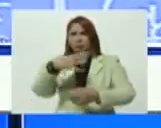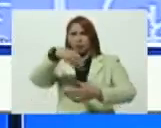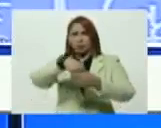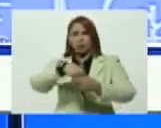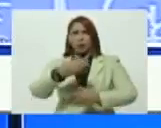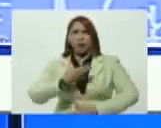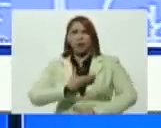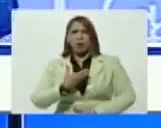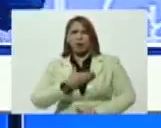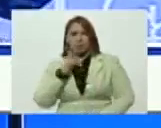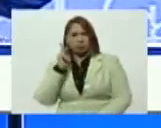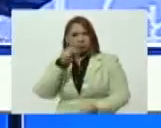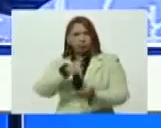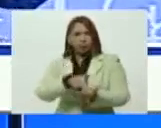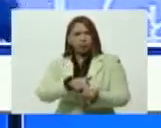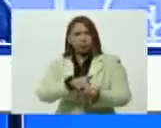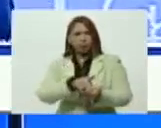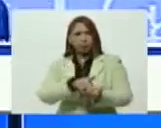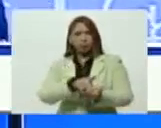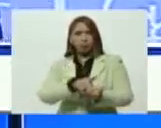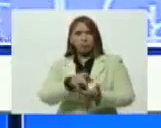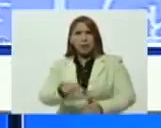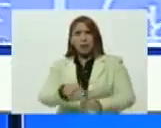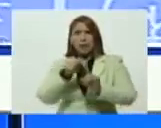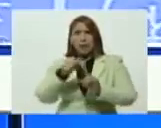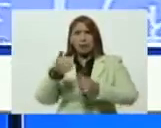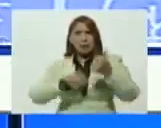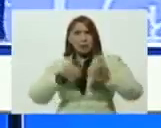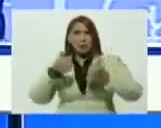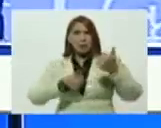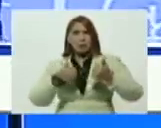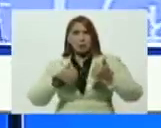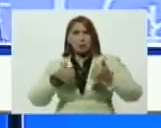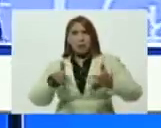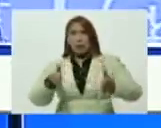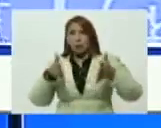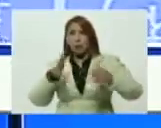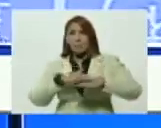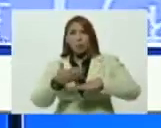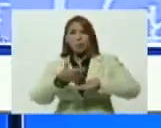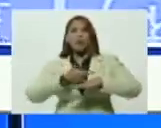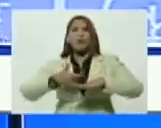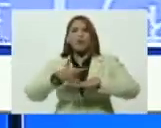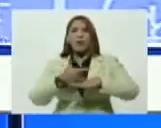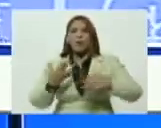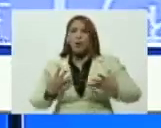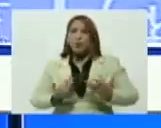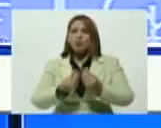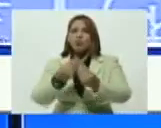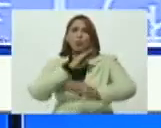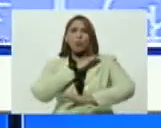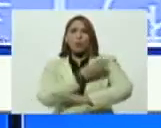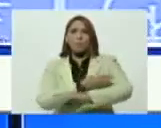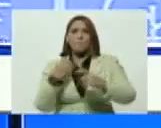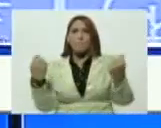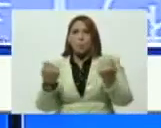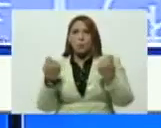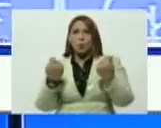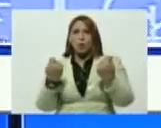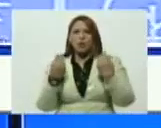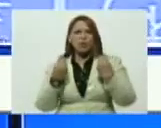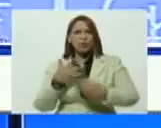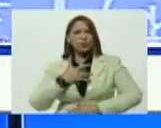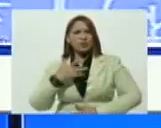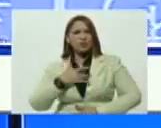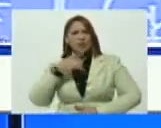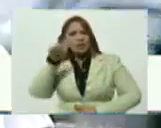presentó a las primarias y ganó por paliza. ¿Por qué? Porque gobierna con el poder popular. ¿Cómo te sientes,